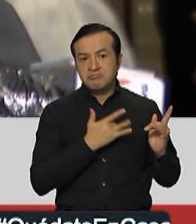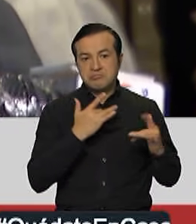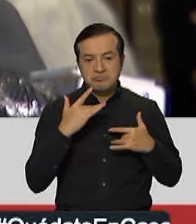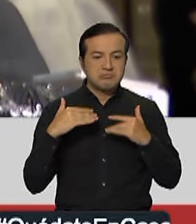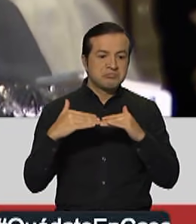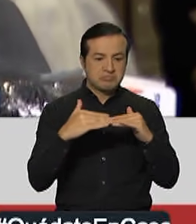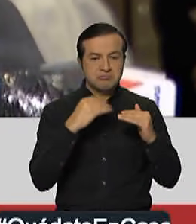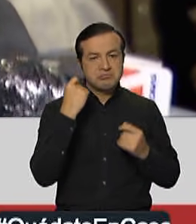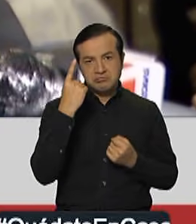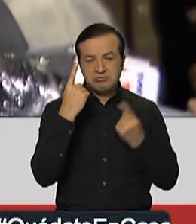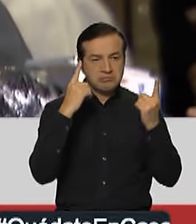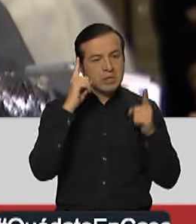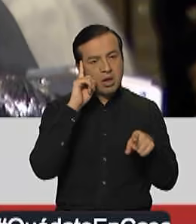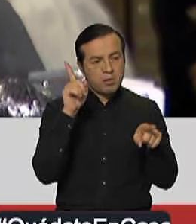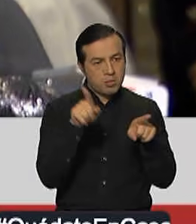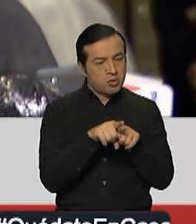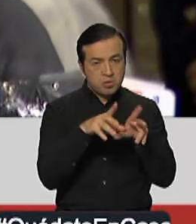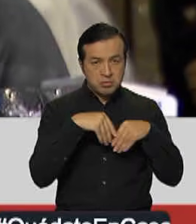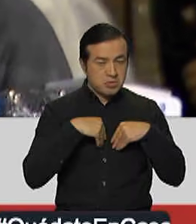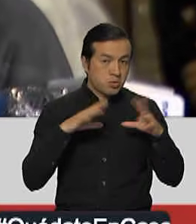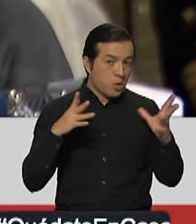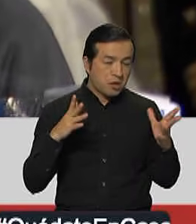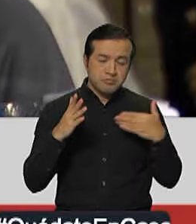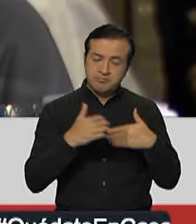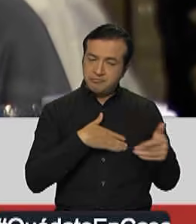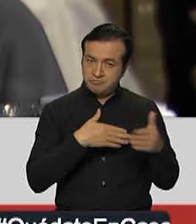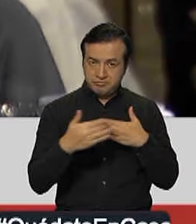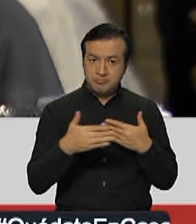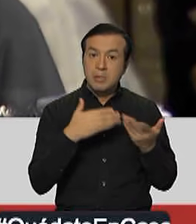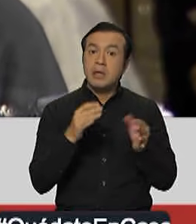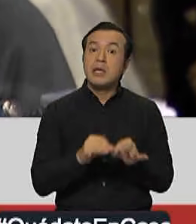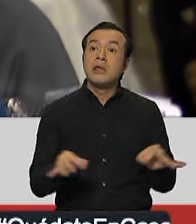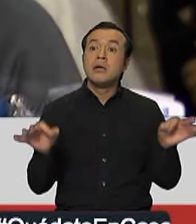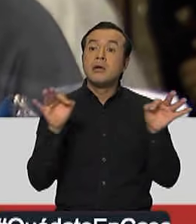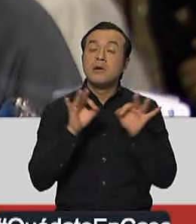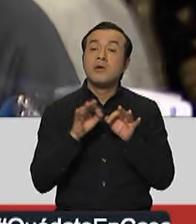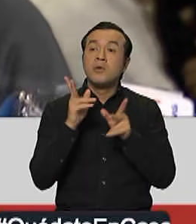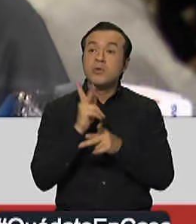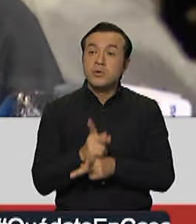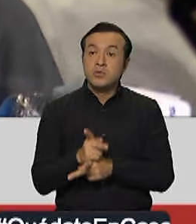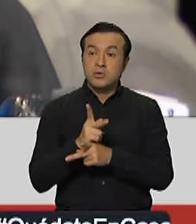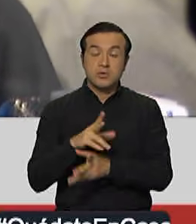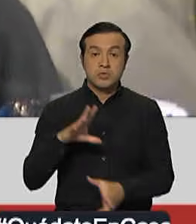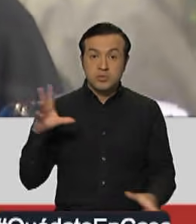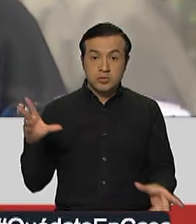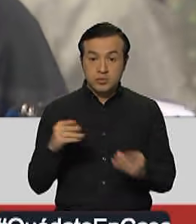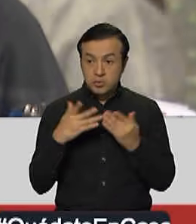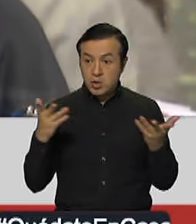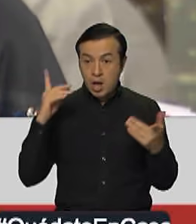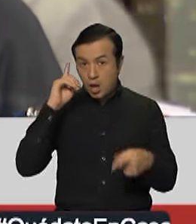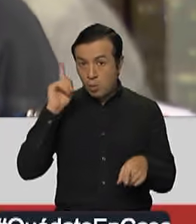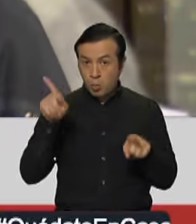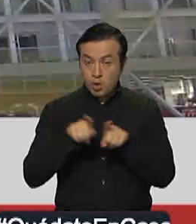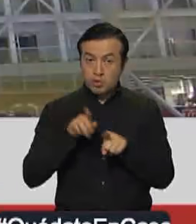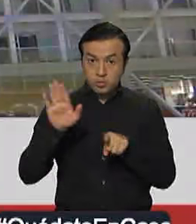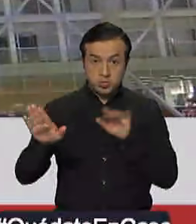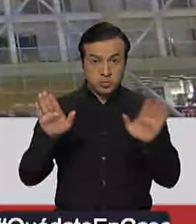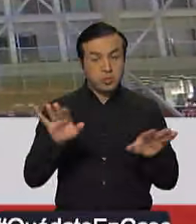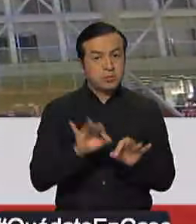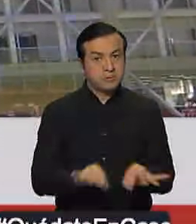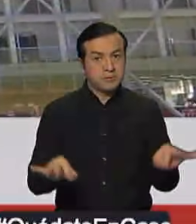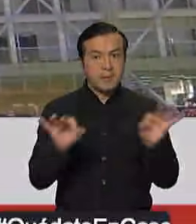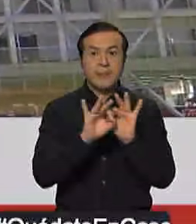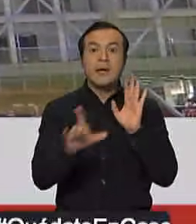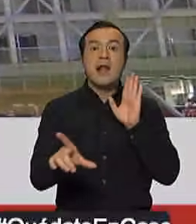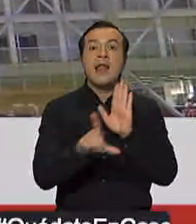democrático entendíamos que no había la acogida para aquello, pero lo importante era hablar el corazón de la reforma, que es este acuerdo entre las partes. La ley